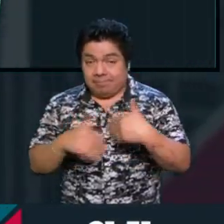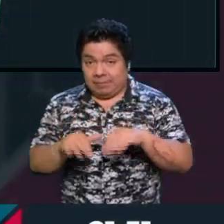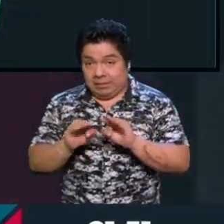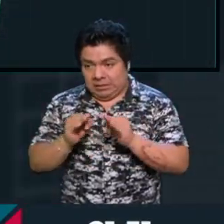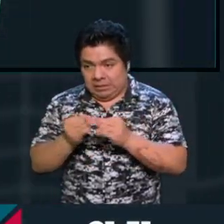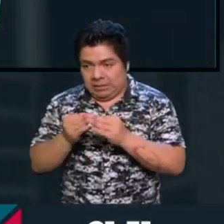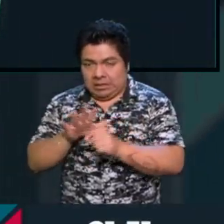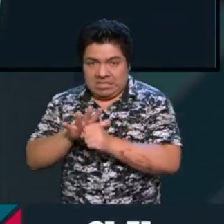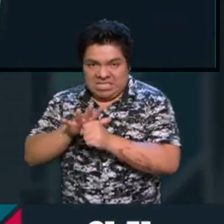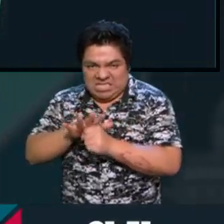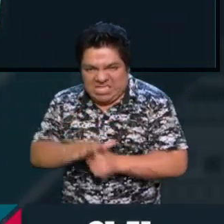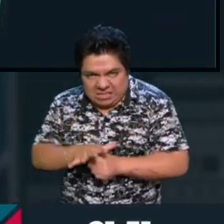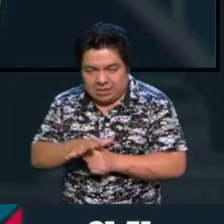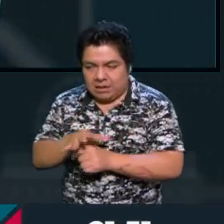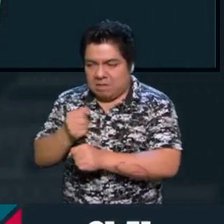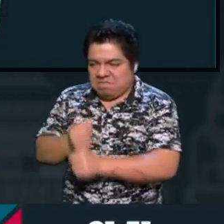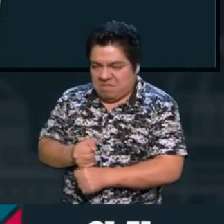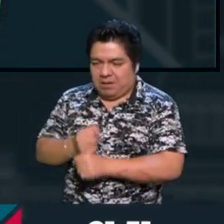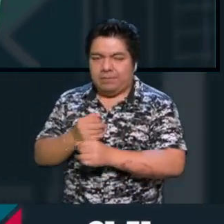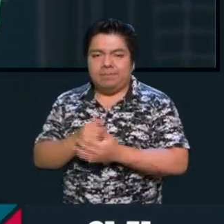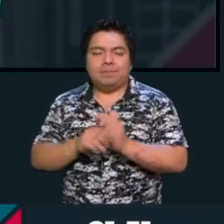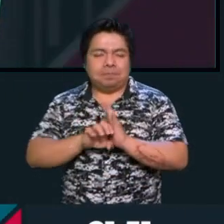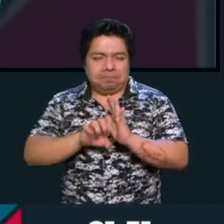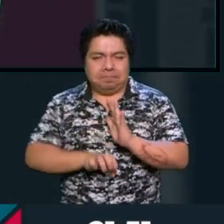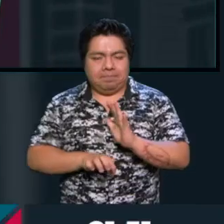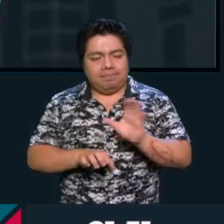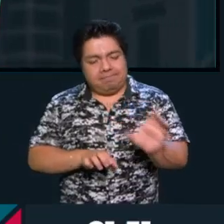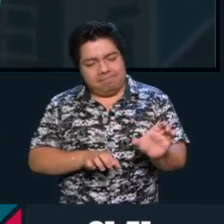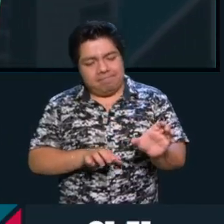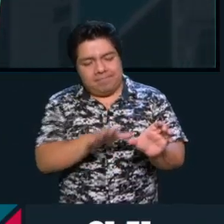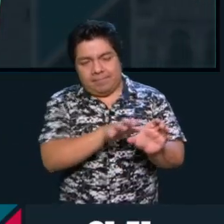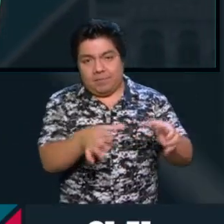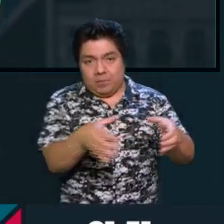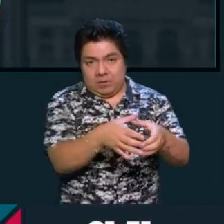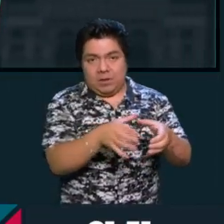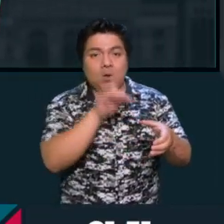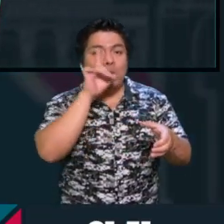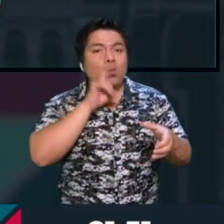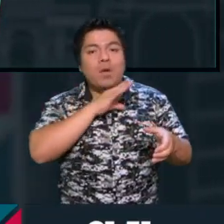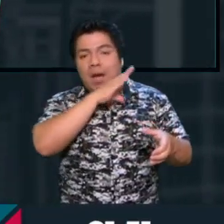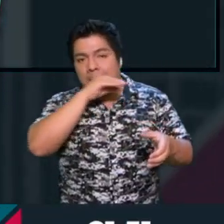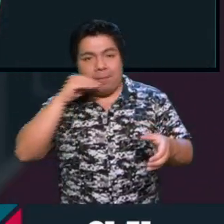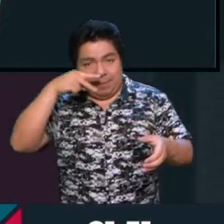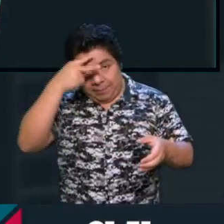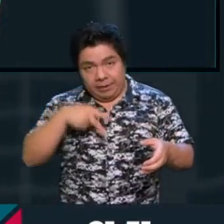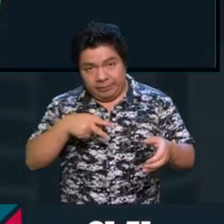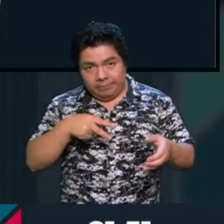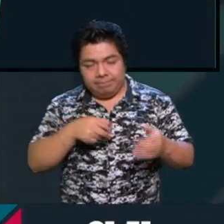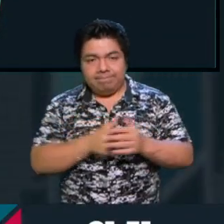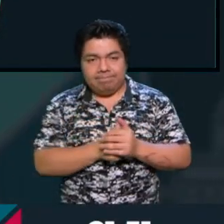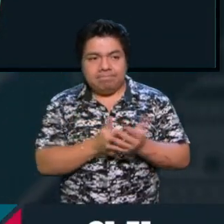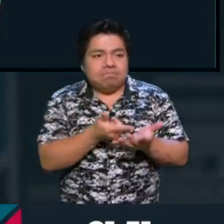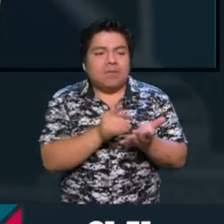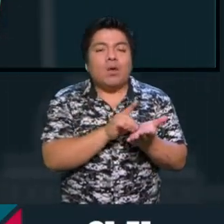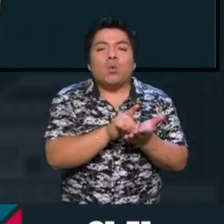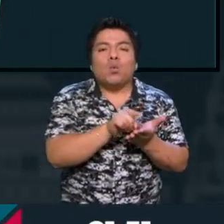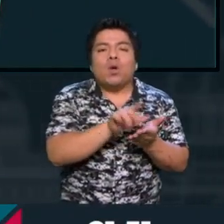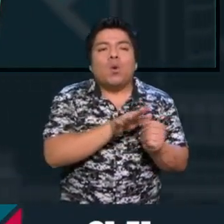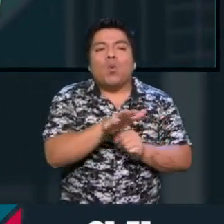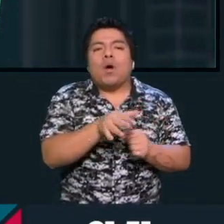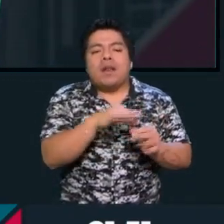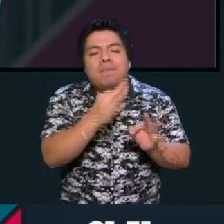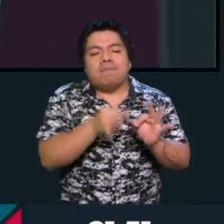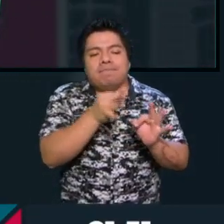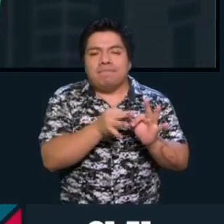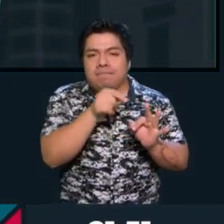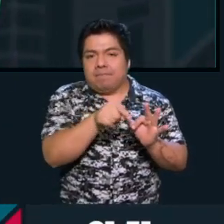de sometimiento. Por un lado están las mujeres afromexicanas. ¿Qué derecho es el